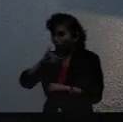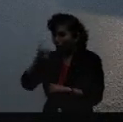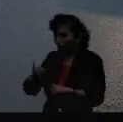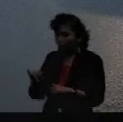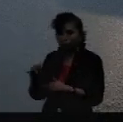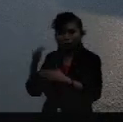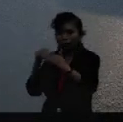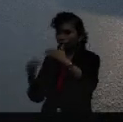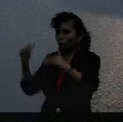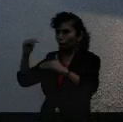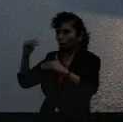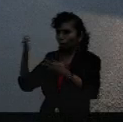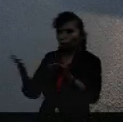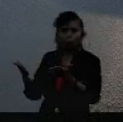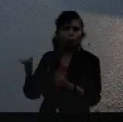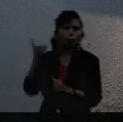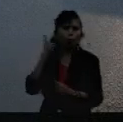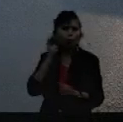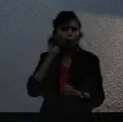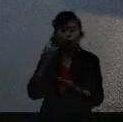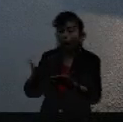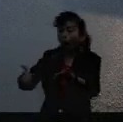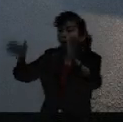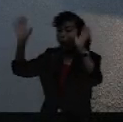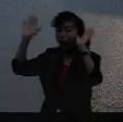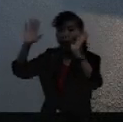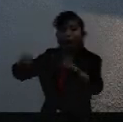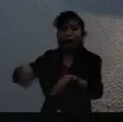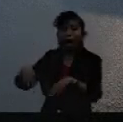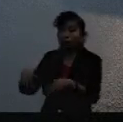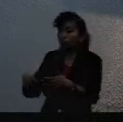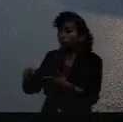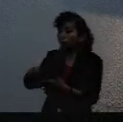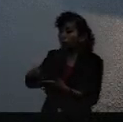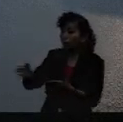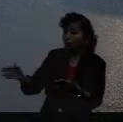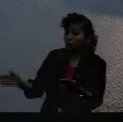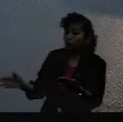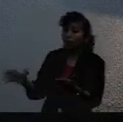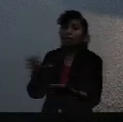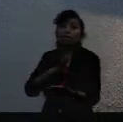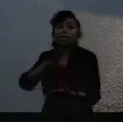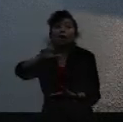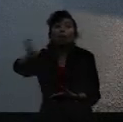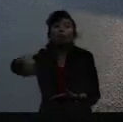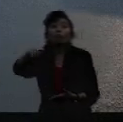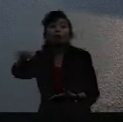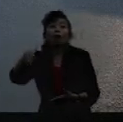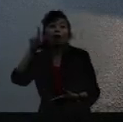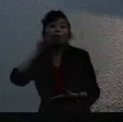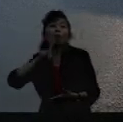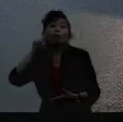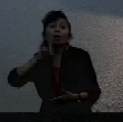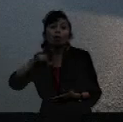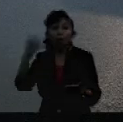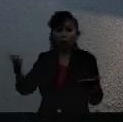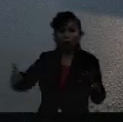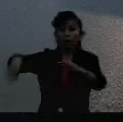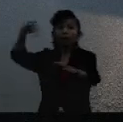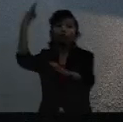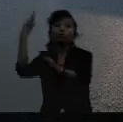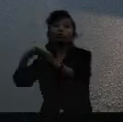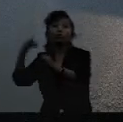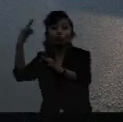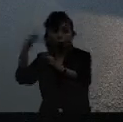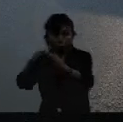ocupen una curul Es que la cuota es que tengo que buscar una mujer para que cumpla la cuota